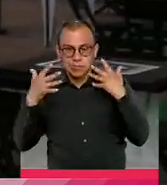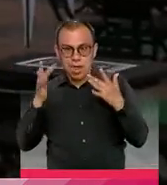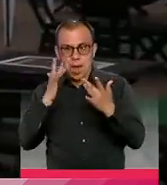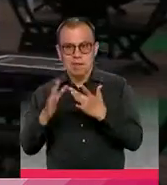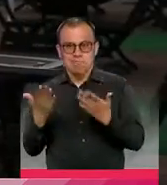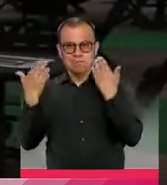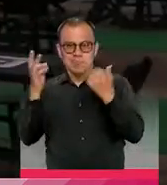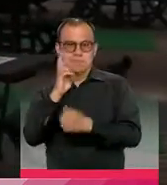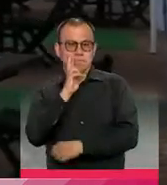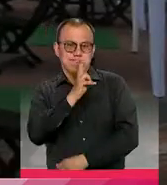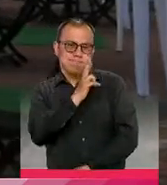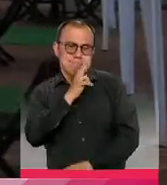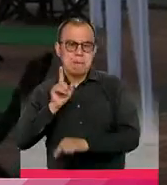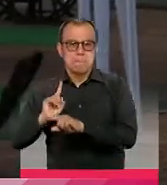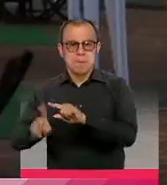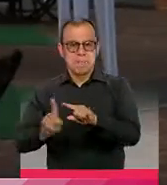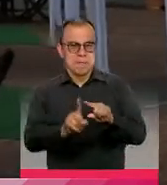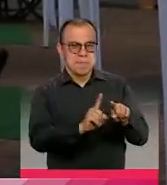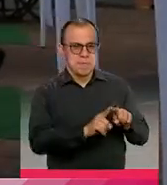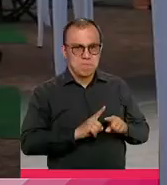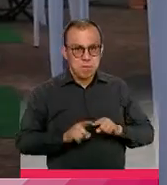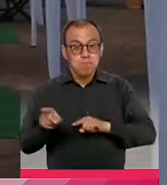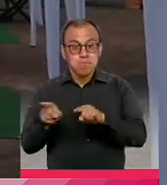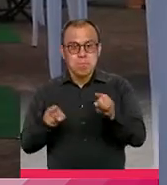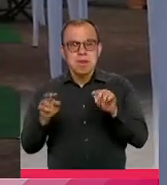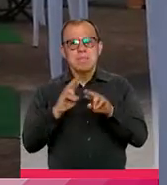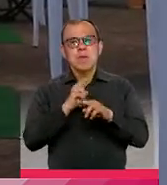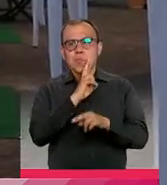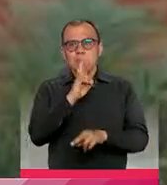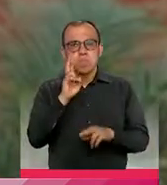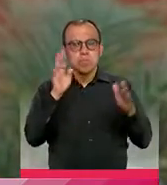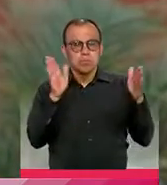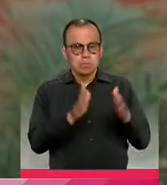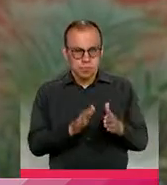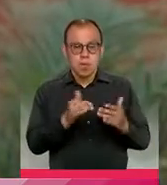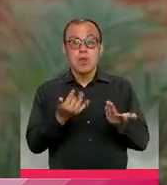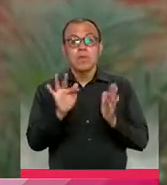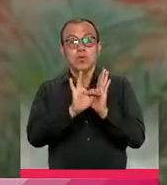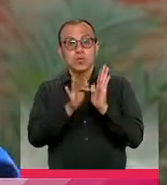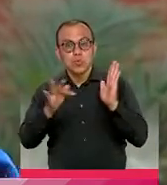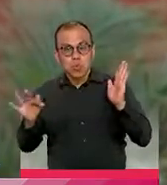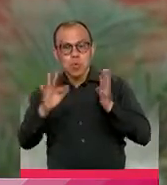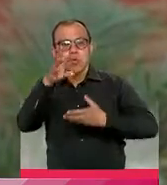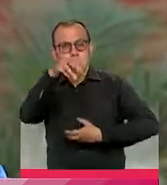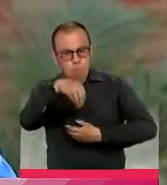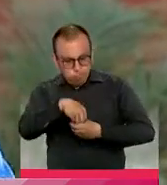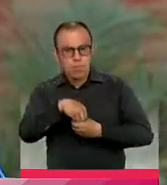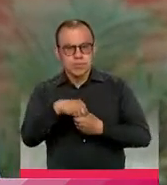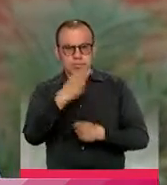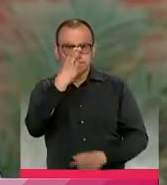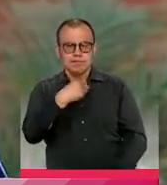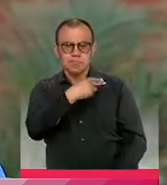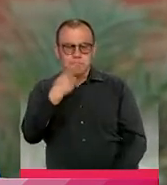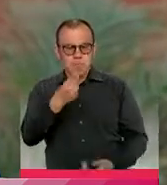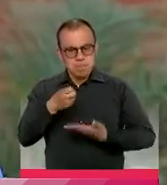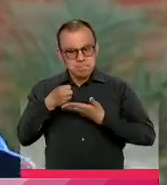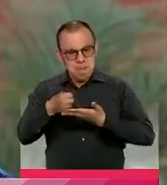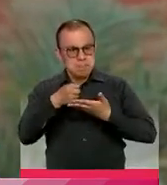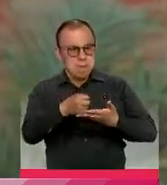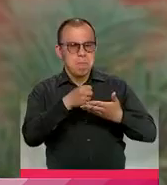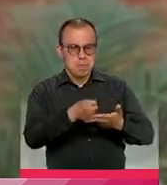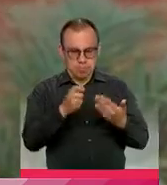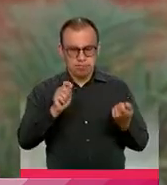gastronómico es grande debido a que existe una gran cantidad de restaurantes pequeños. Es que Tungüelito compre en Tungüelito, que se comprometan a ayudarnos para